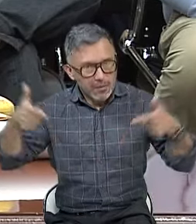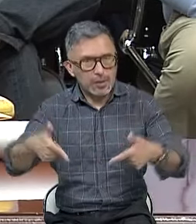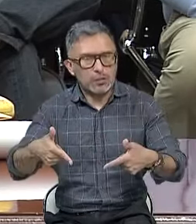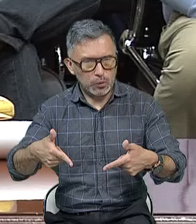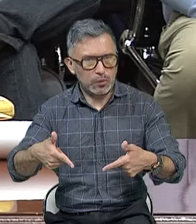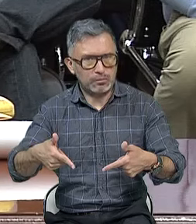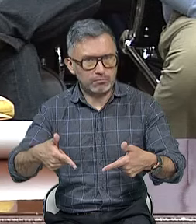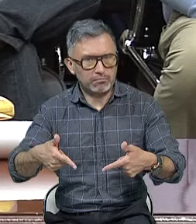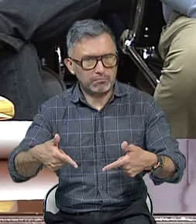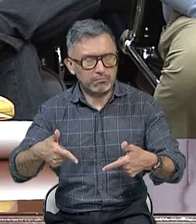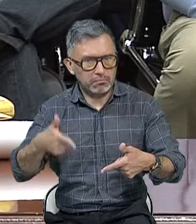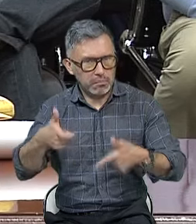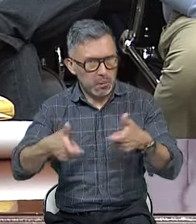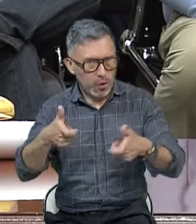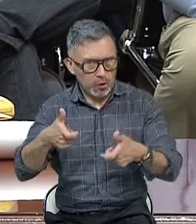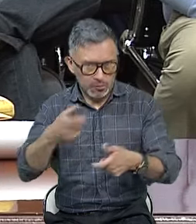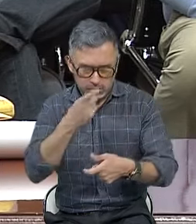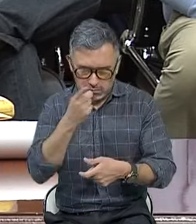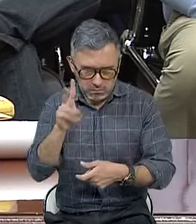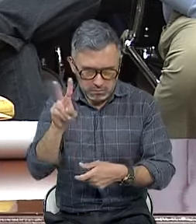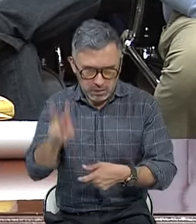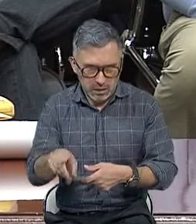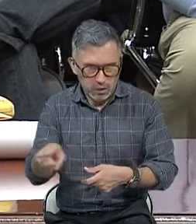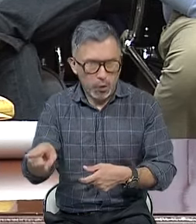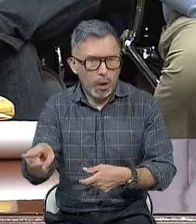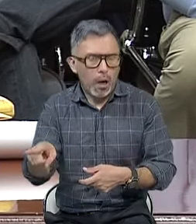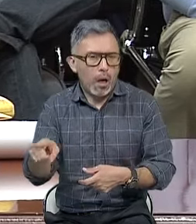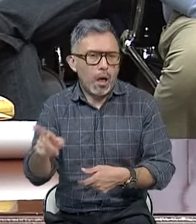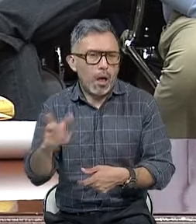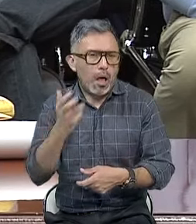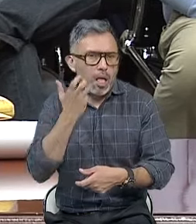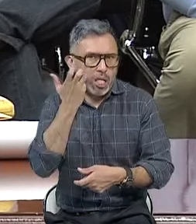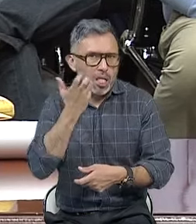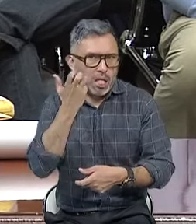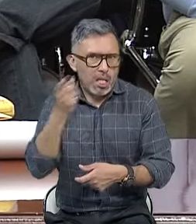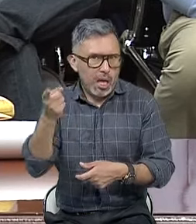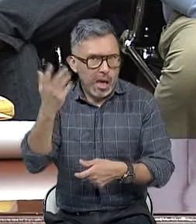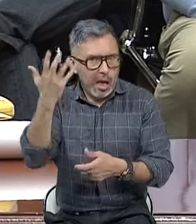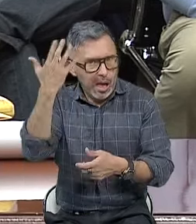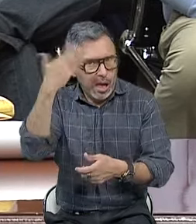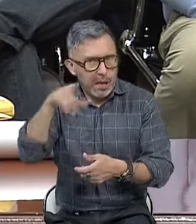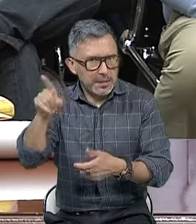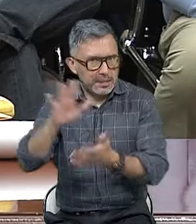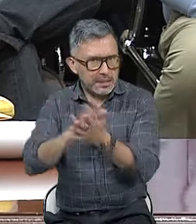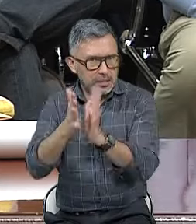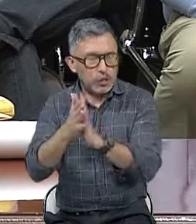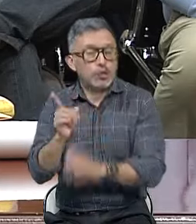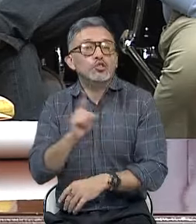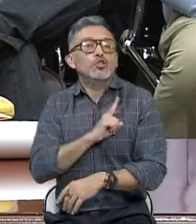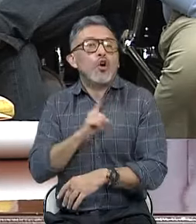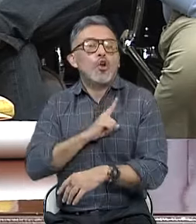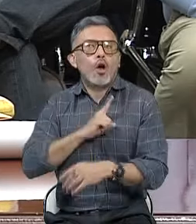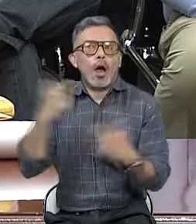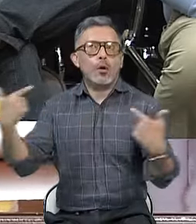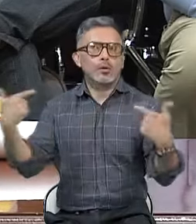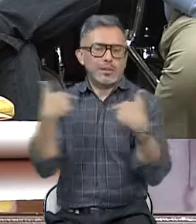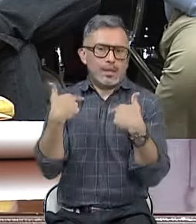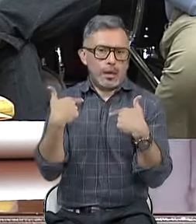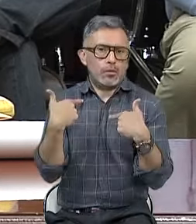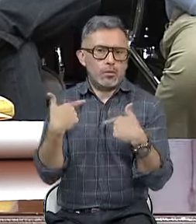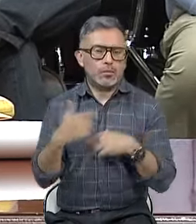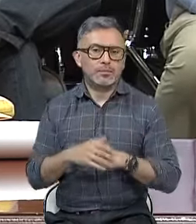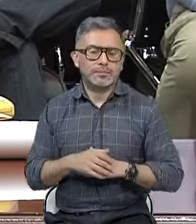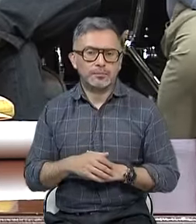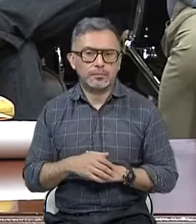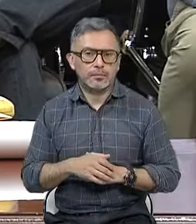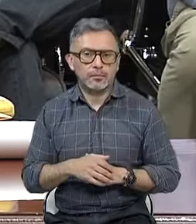o sea para decirlo claro lo provocó lo lo construyó es un auto atentado este no